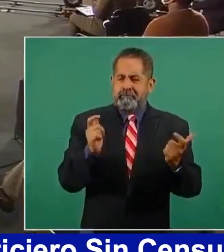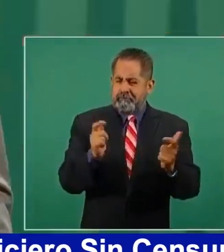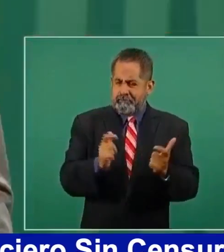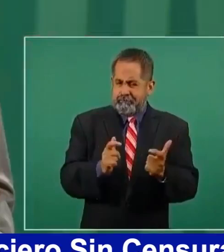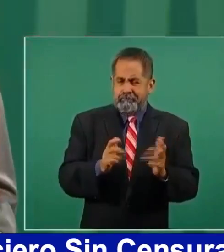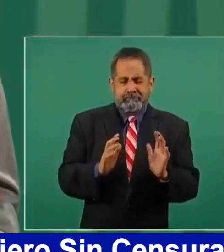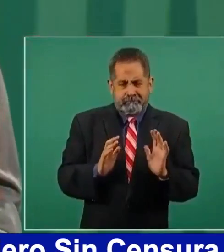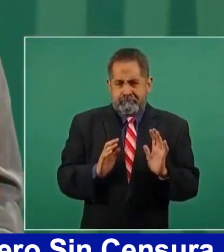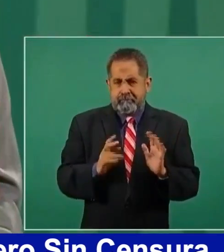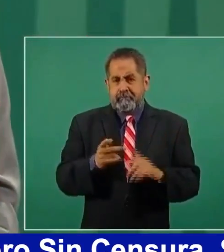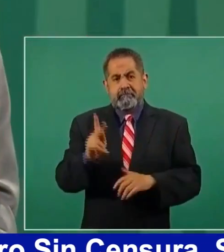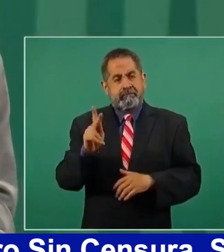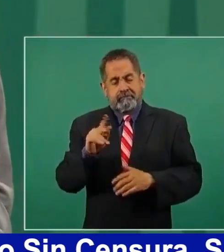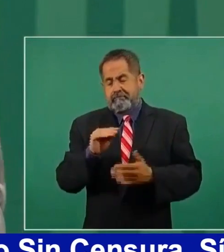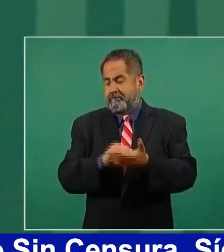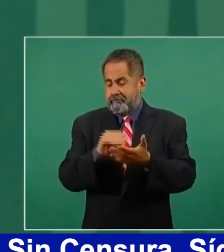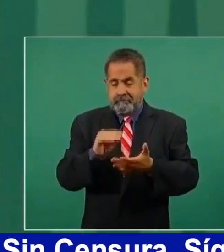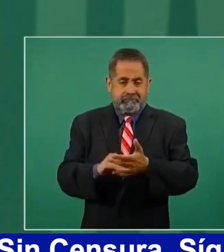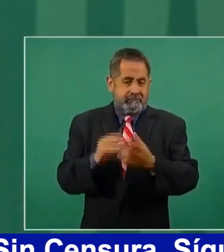pero también